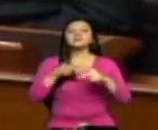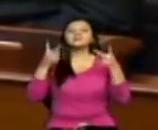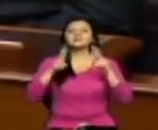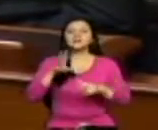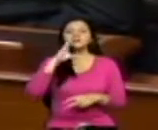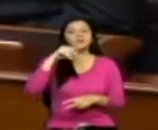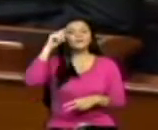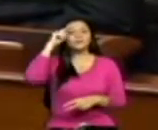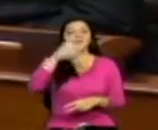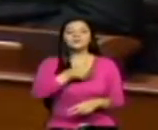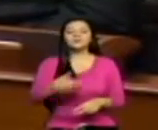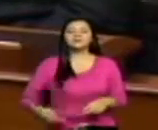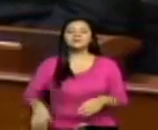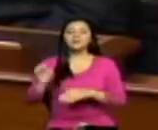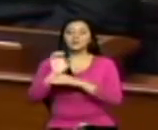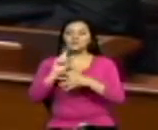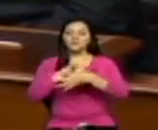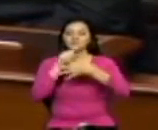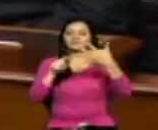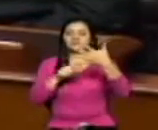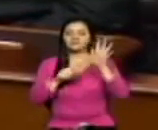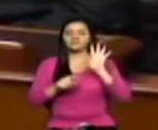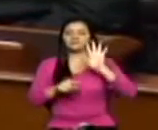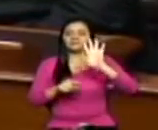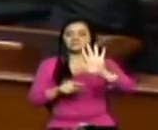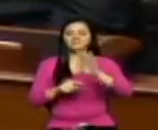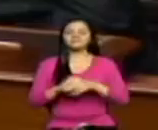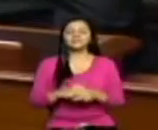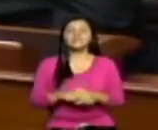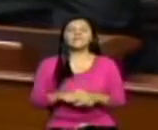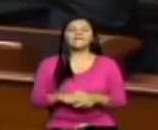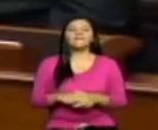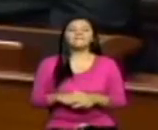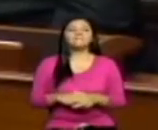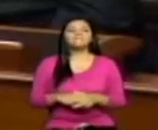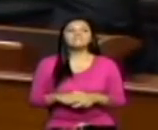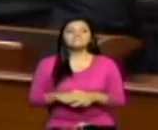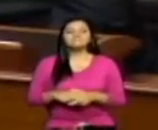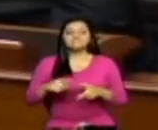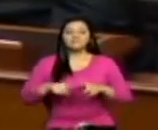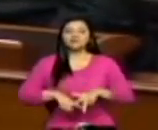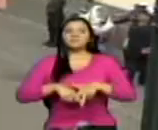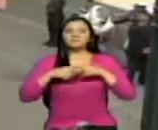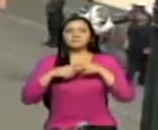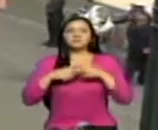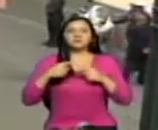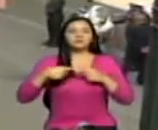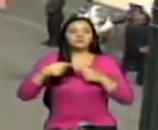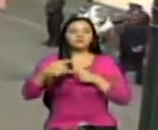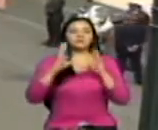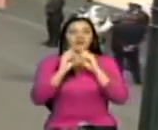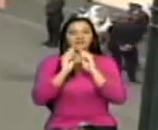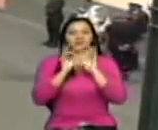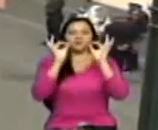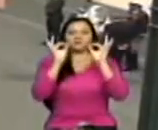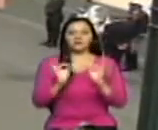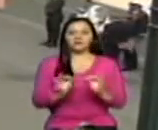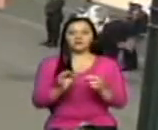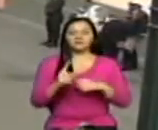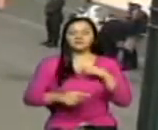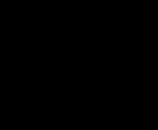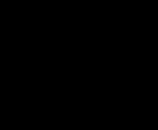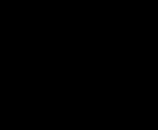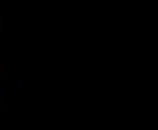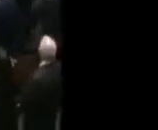al presidente Rafael Correa Delgado. En breves instantes iniciará ya la ceremonia oficial